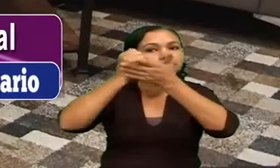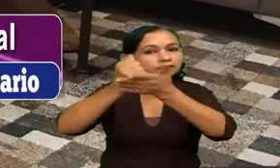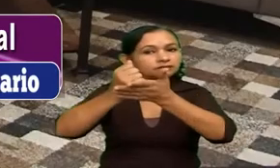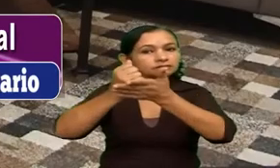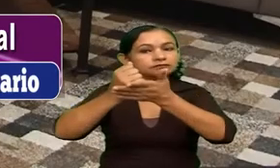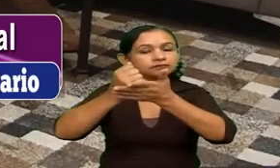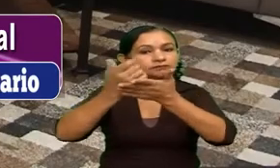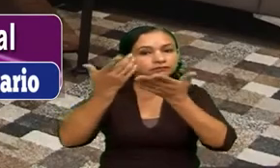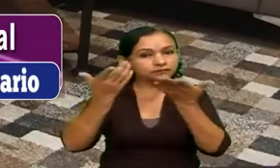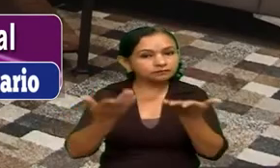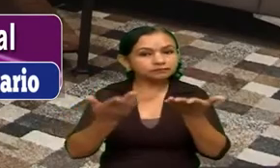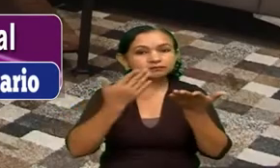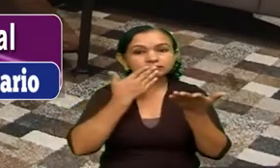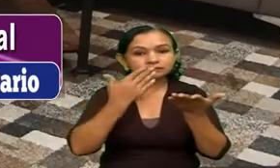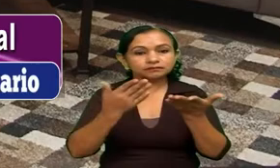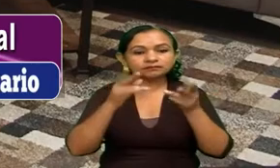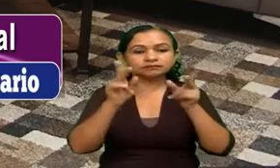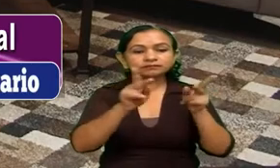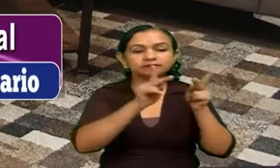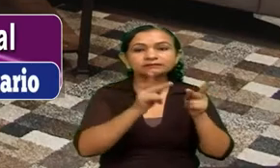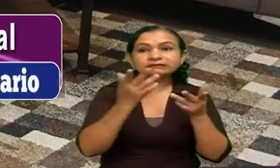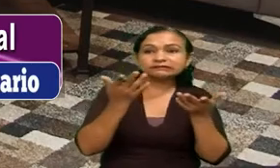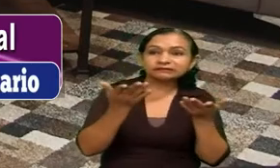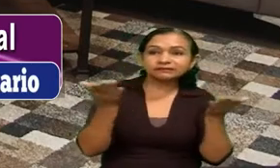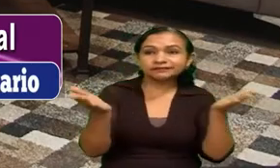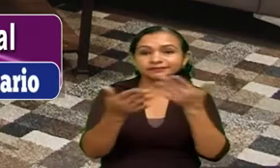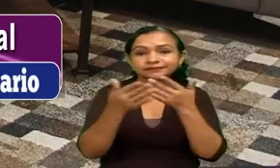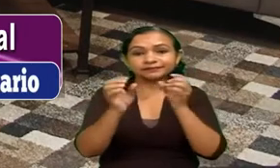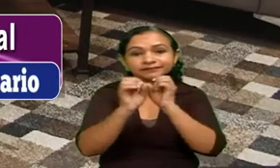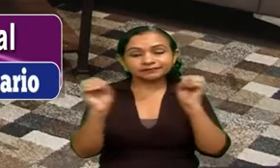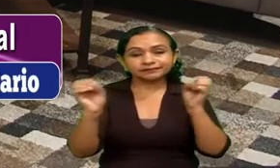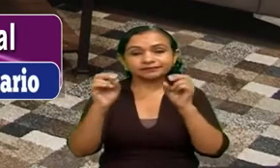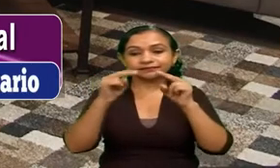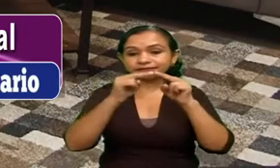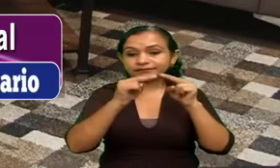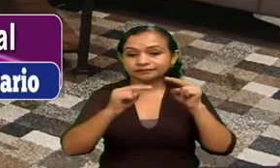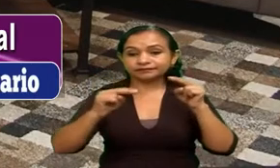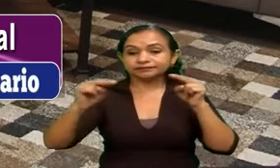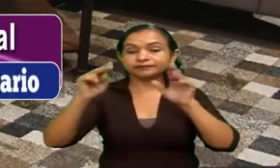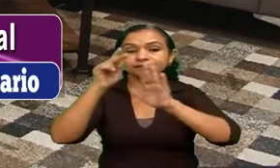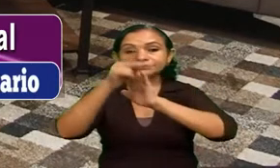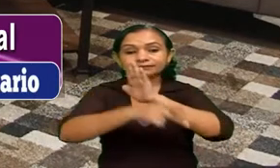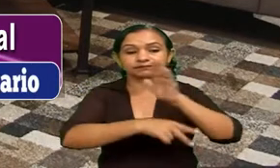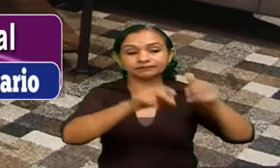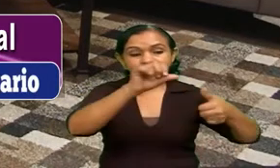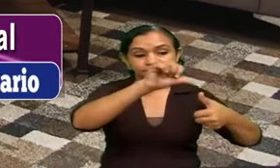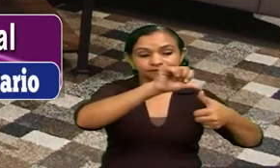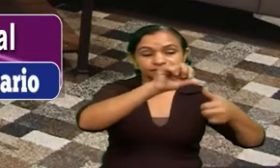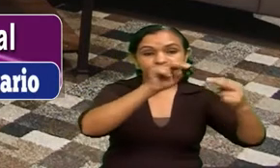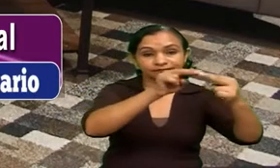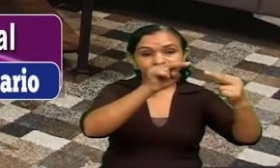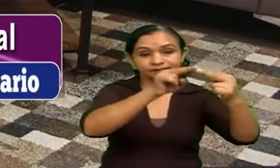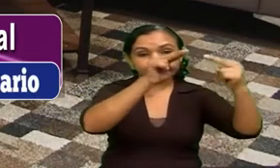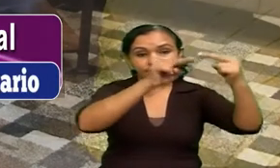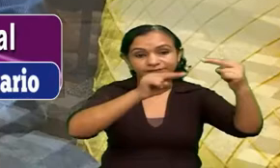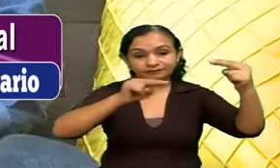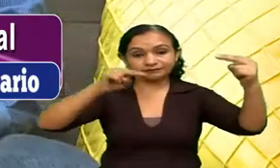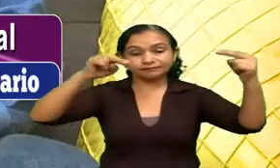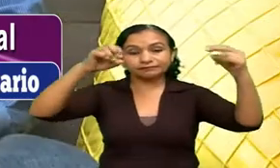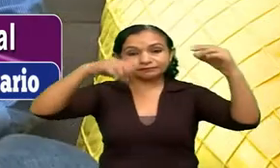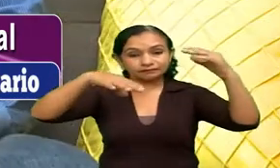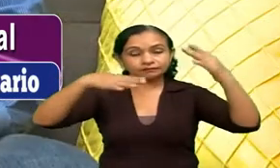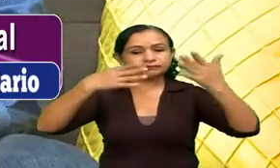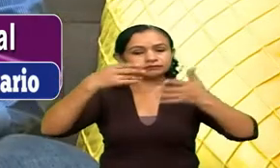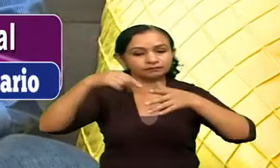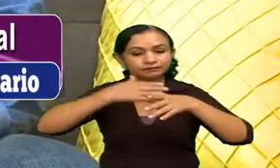fortaleza ante las eventualidades que a veces se presentan al estar interconectado con los países regionales, pero fortaleciendo el